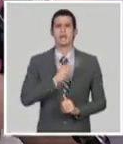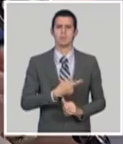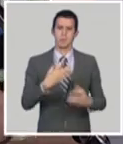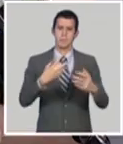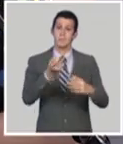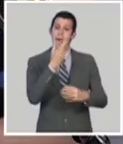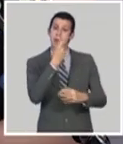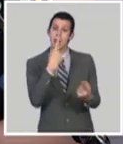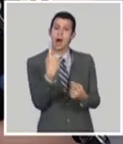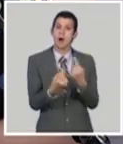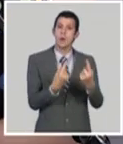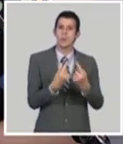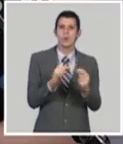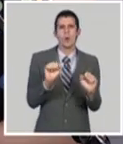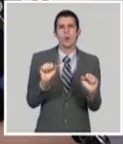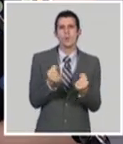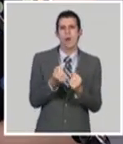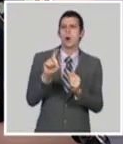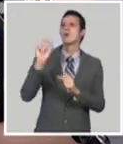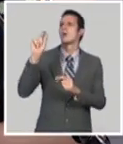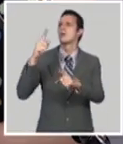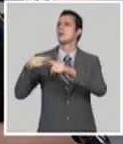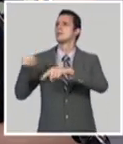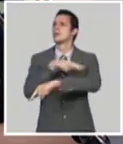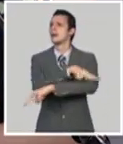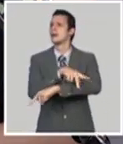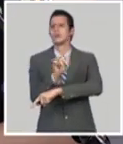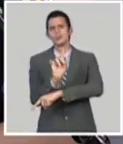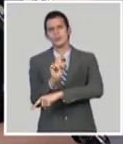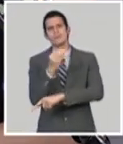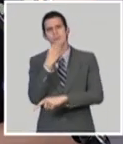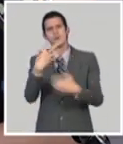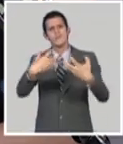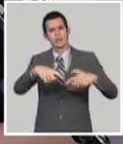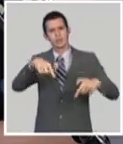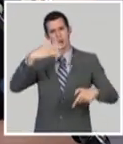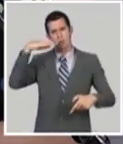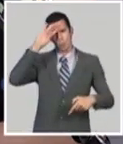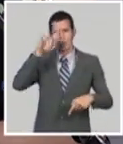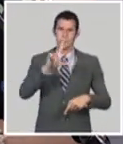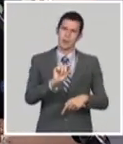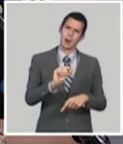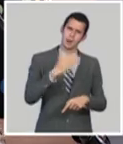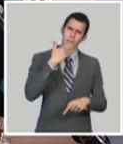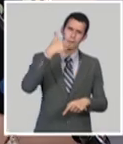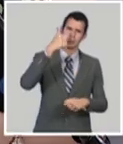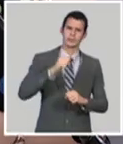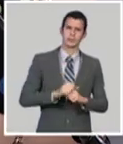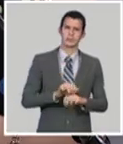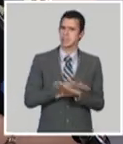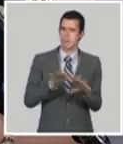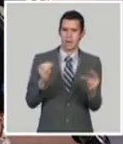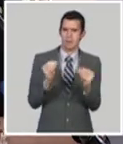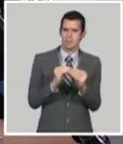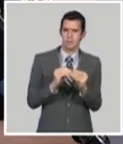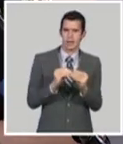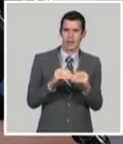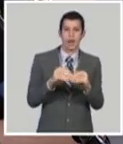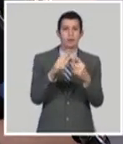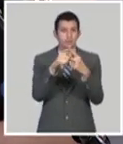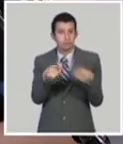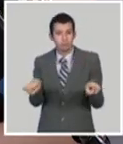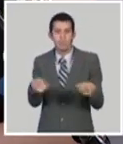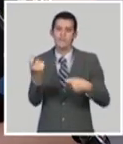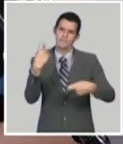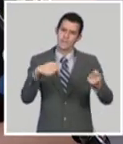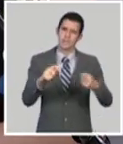o dar continuidad a la producción en el país pues se salían a la venta en menores precios y 11